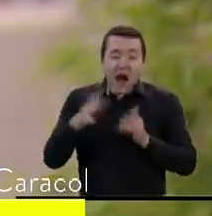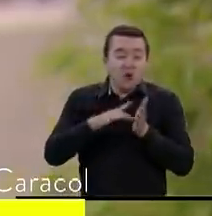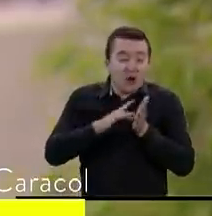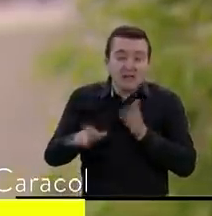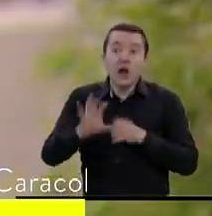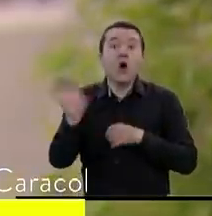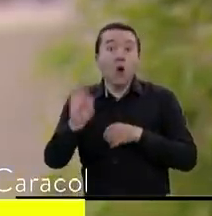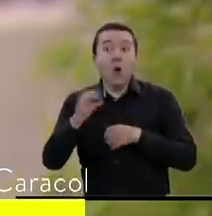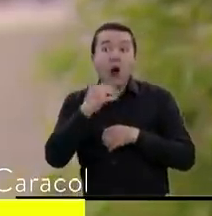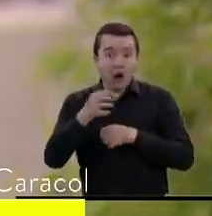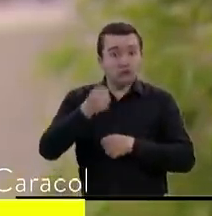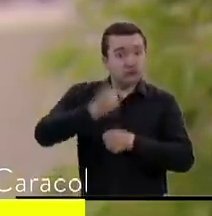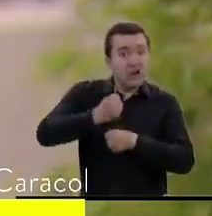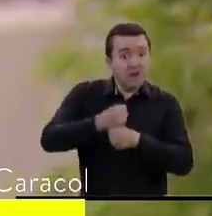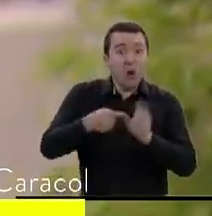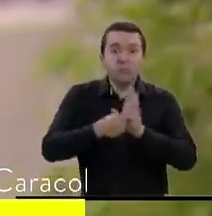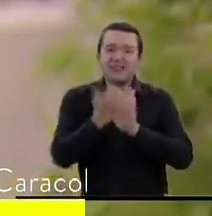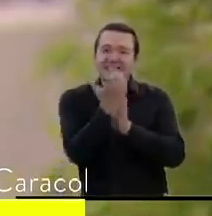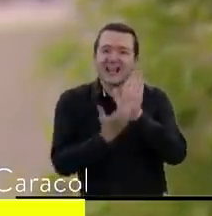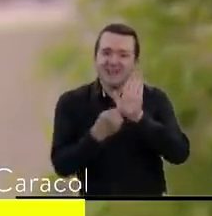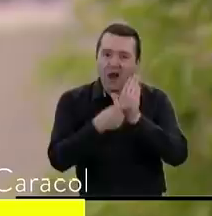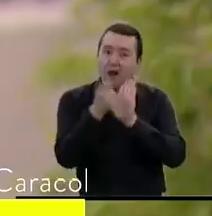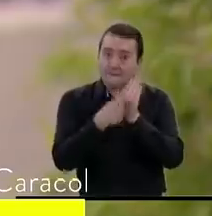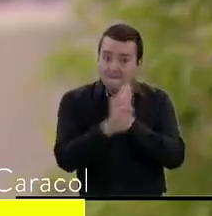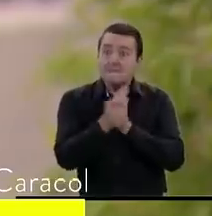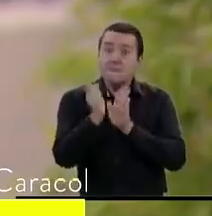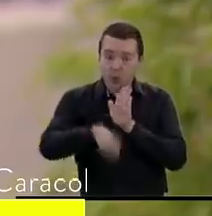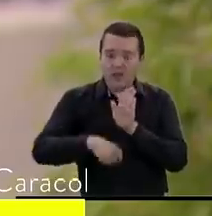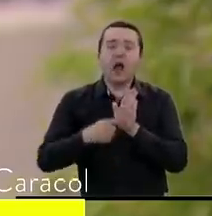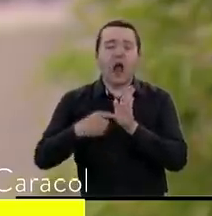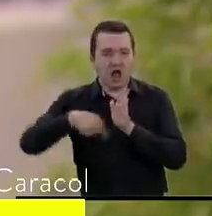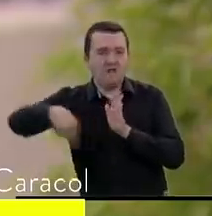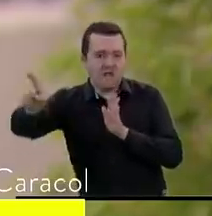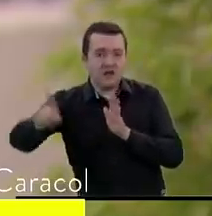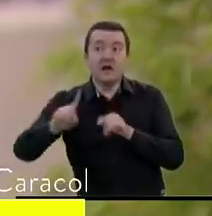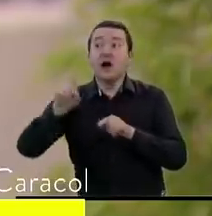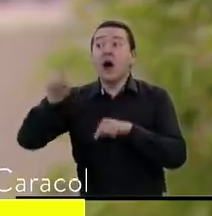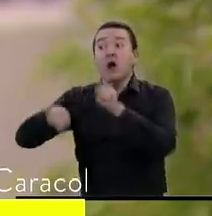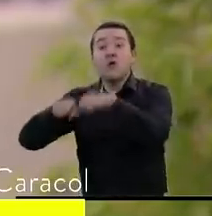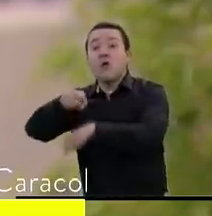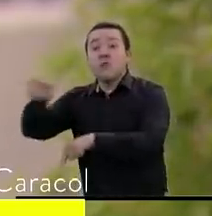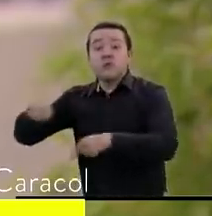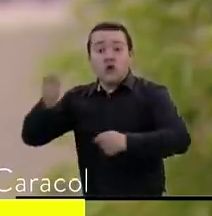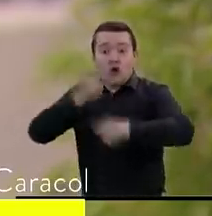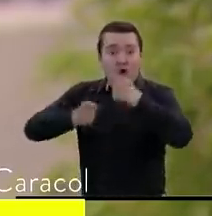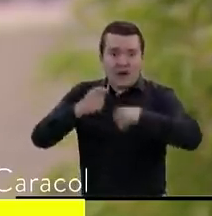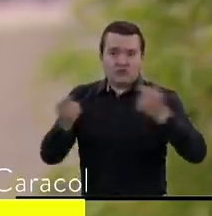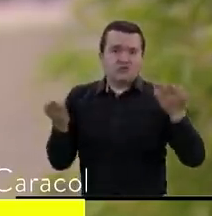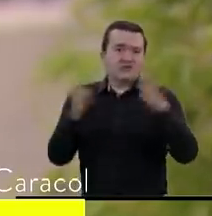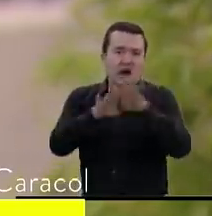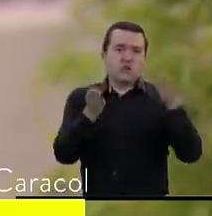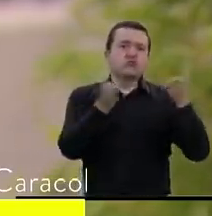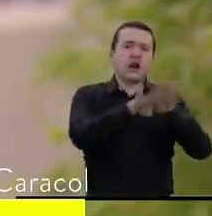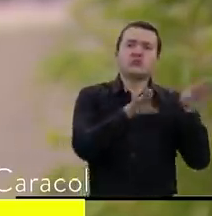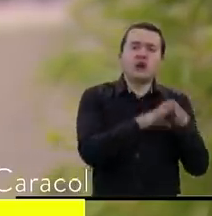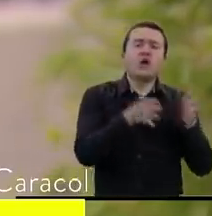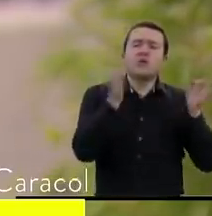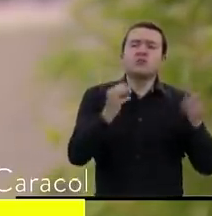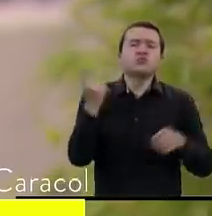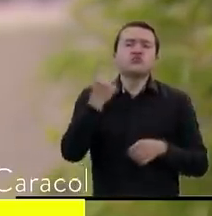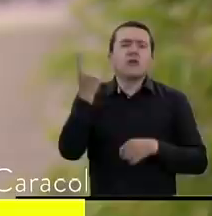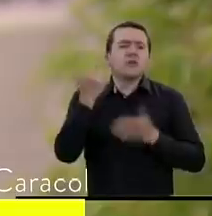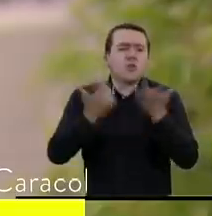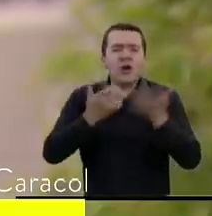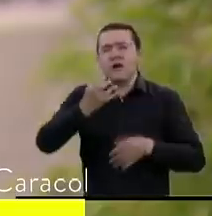una de las actividades exceptuadas. También hay comercio que está cerrado, solamente está habilitado el de abastecimiento, farmacias o elementos